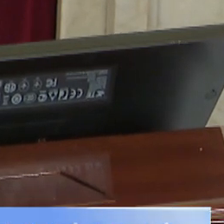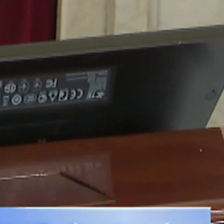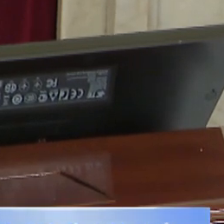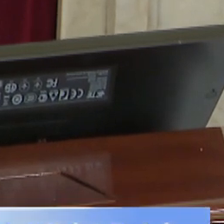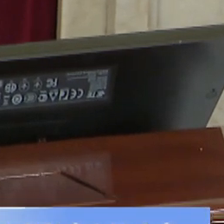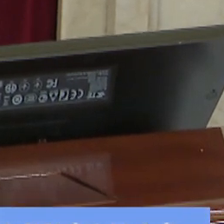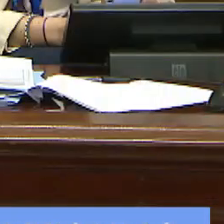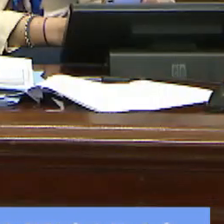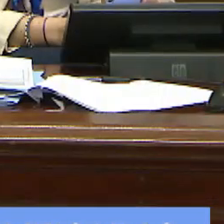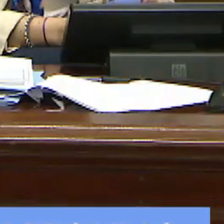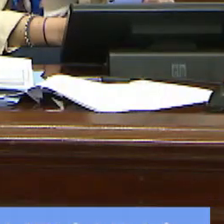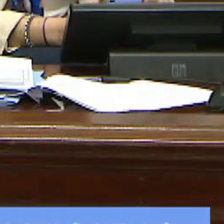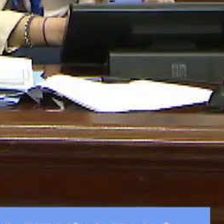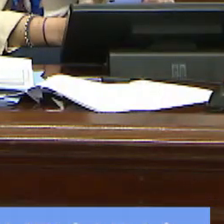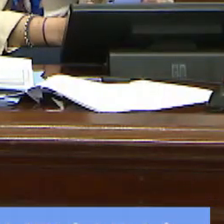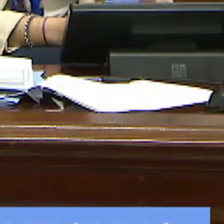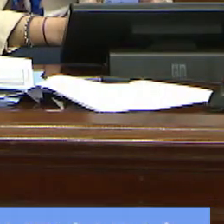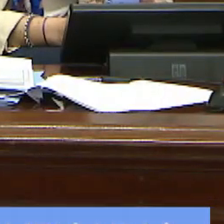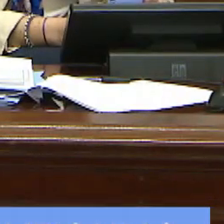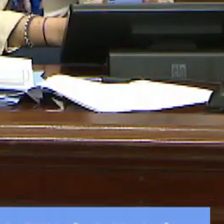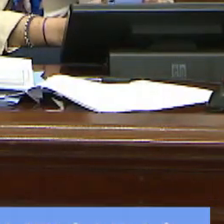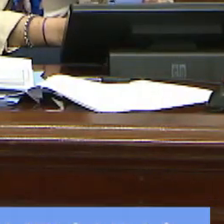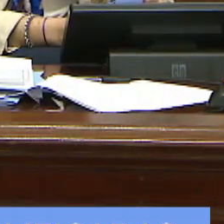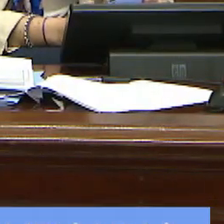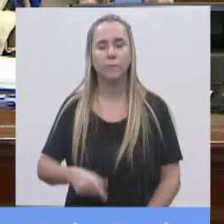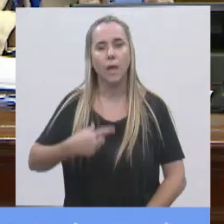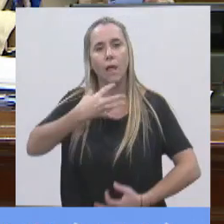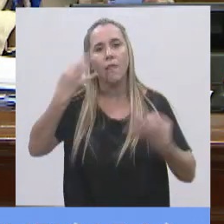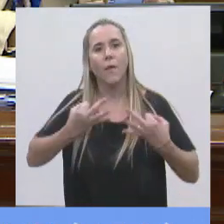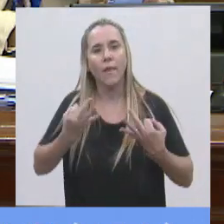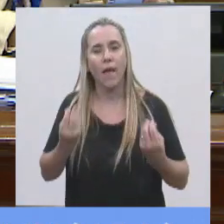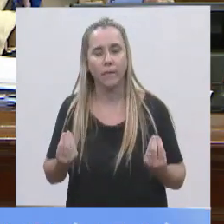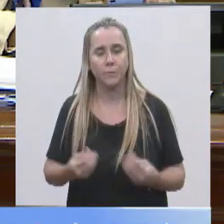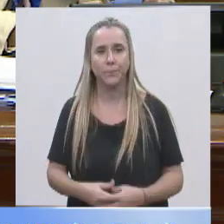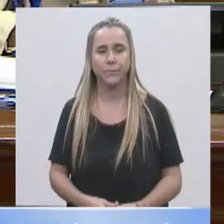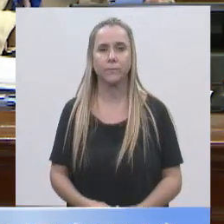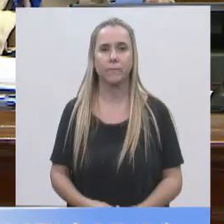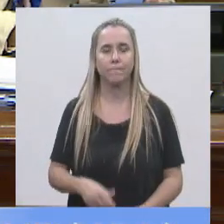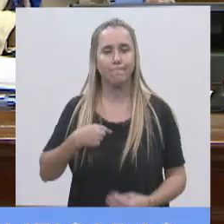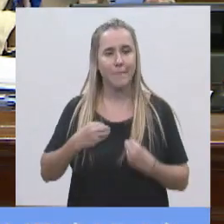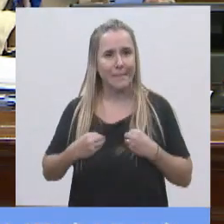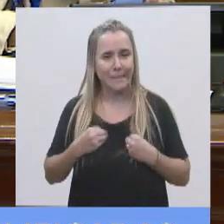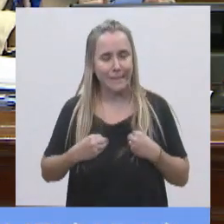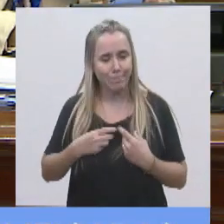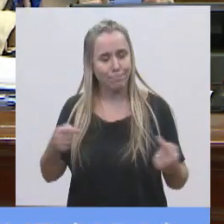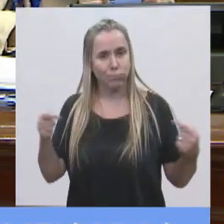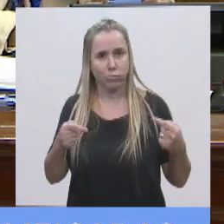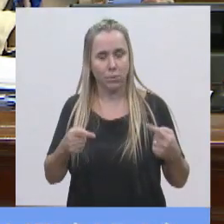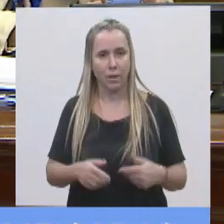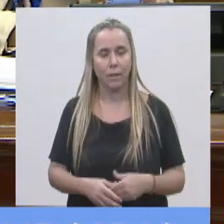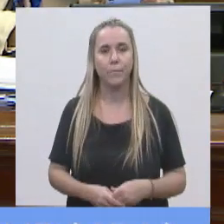Gracias, señora presidenta. La verdad que tengo sentimientos